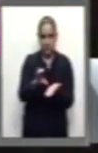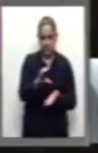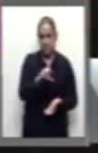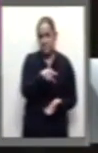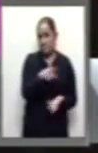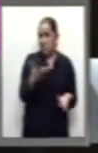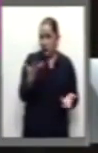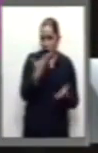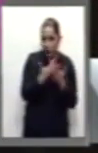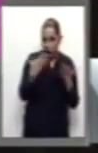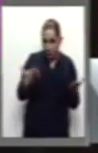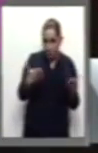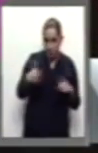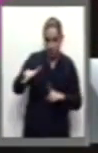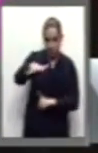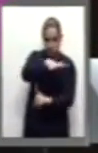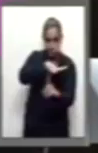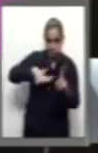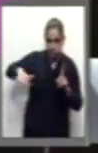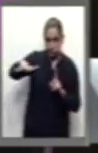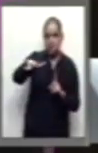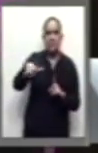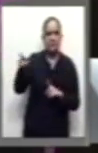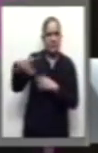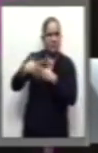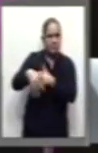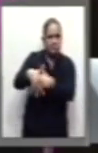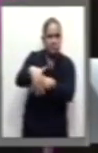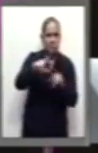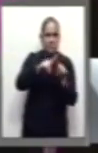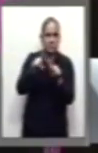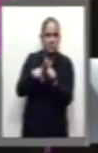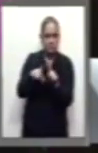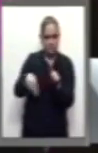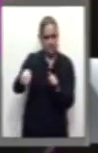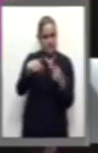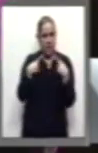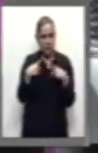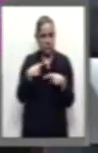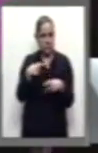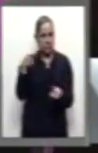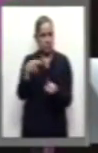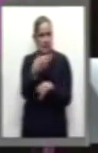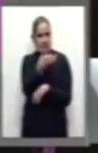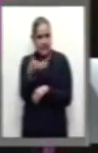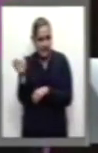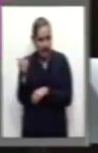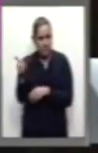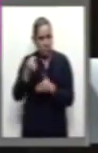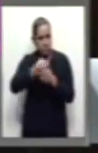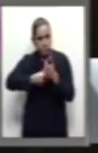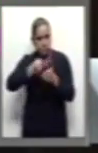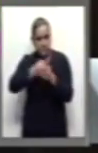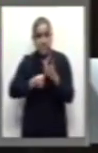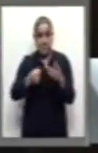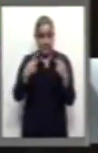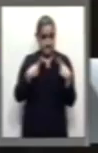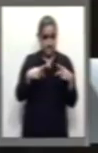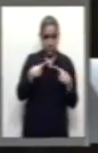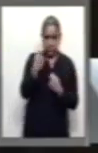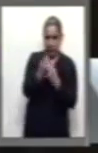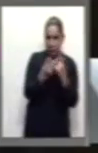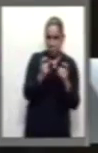de campesinos. Quien protege a la Ciudad de México en el perímetro externo de la Cámara de